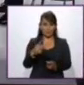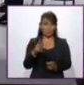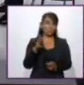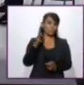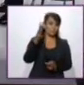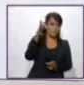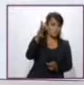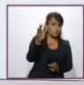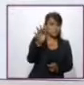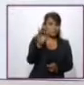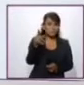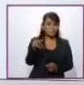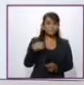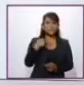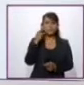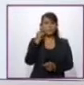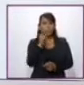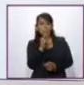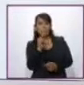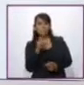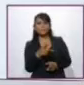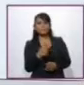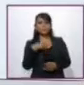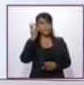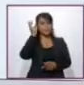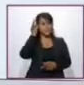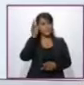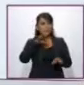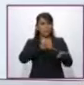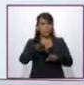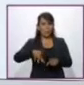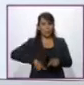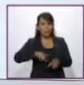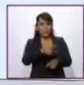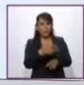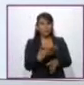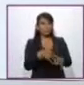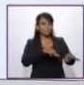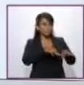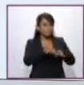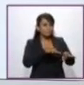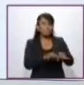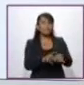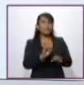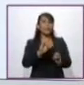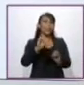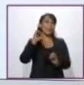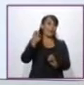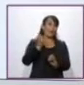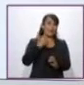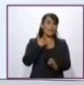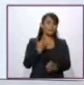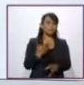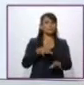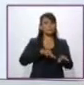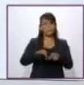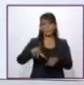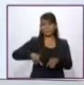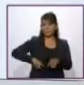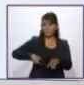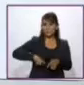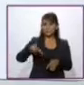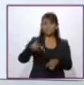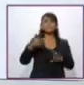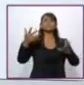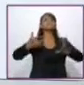de corrupción por parte de algún servidor público en función o ex servidores públicos, ¿cuáles serán